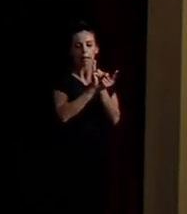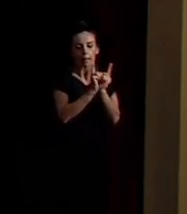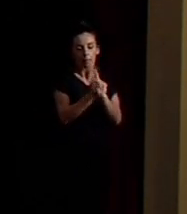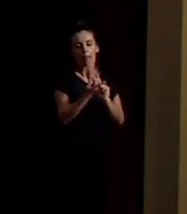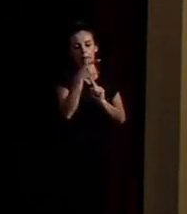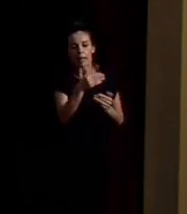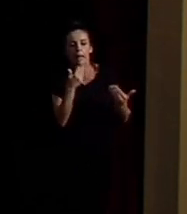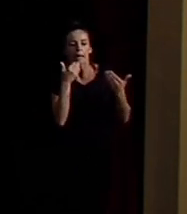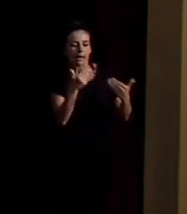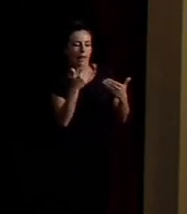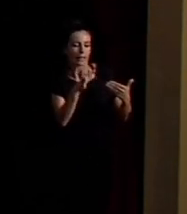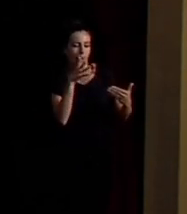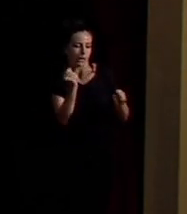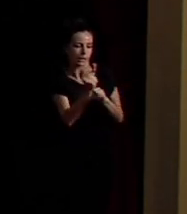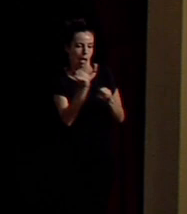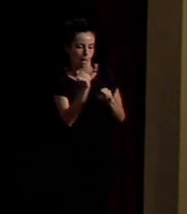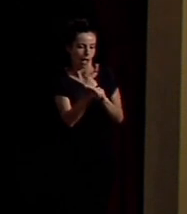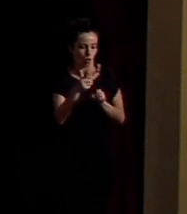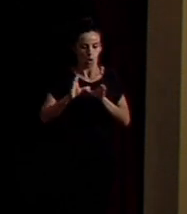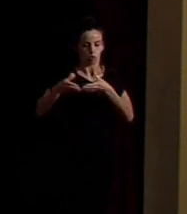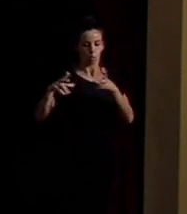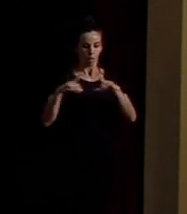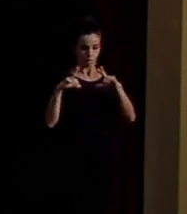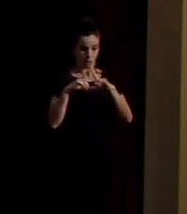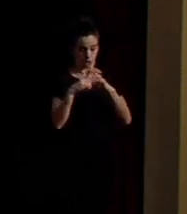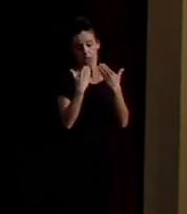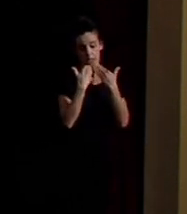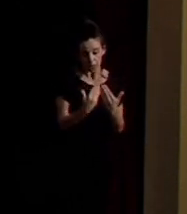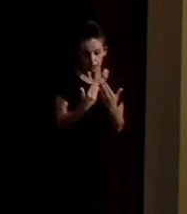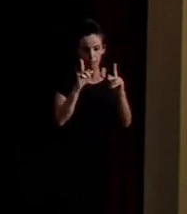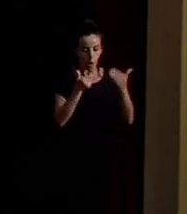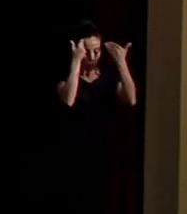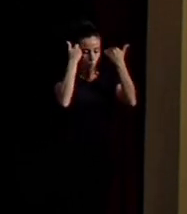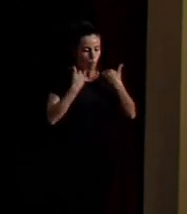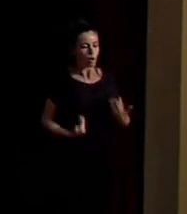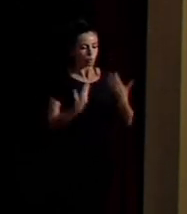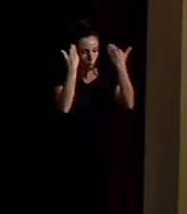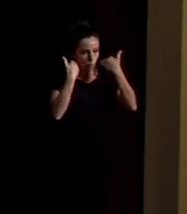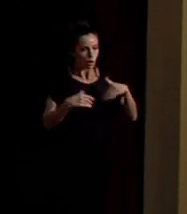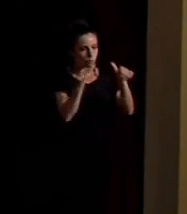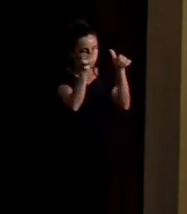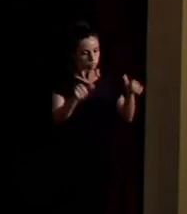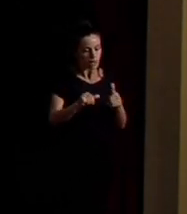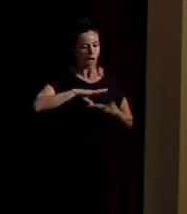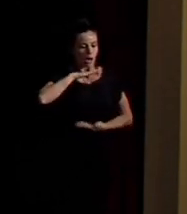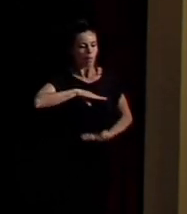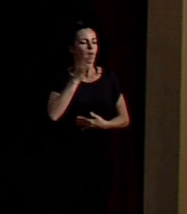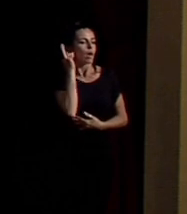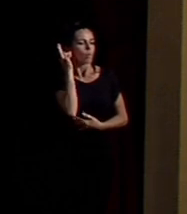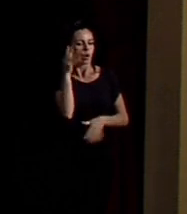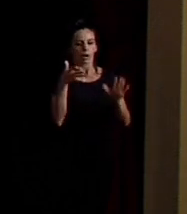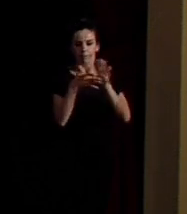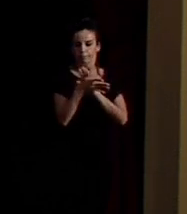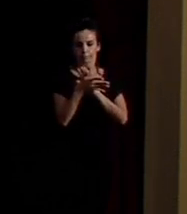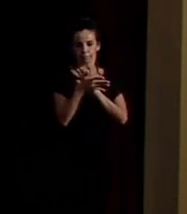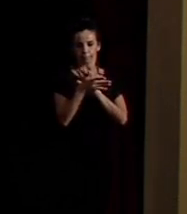sobre todo a la labor transformadora del feminismo, y donde el cuerpo, los cuerpos y las capacidades de las mujeres son un eje